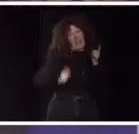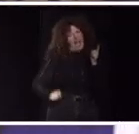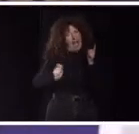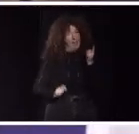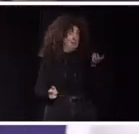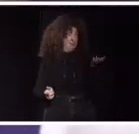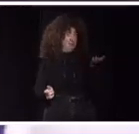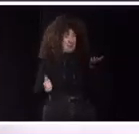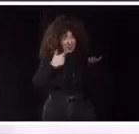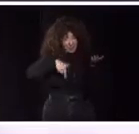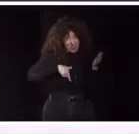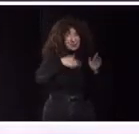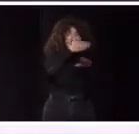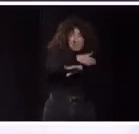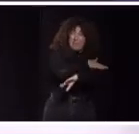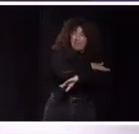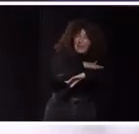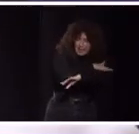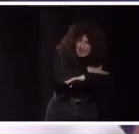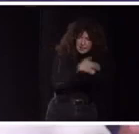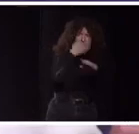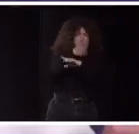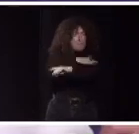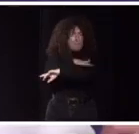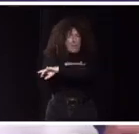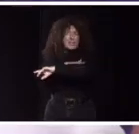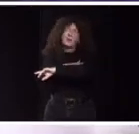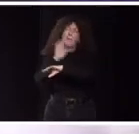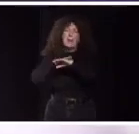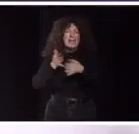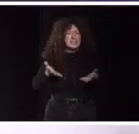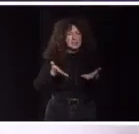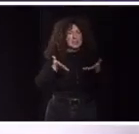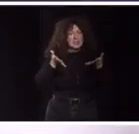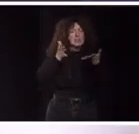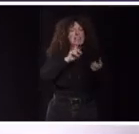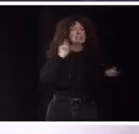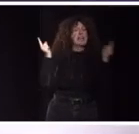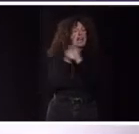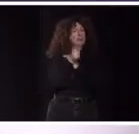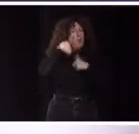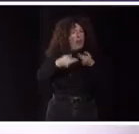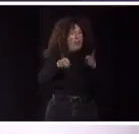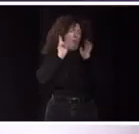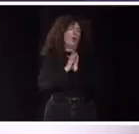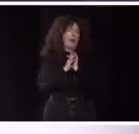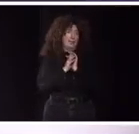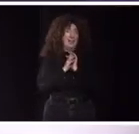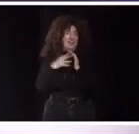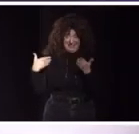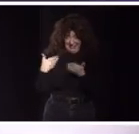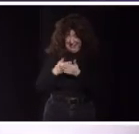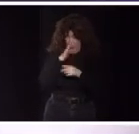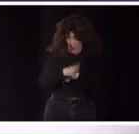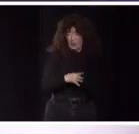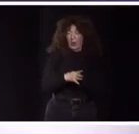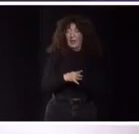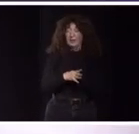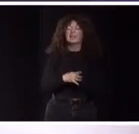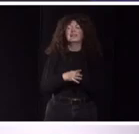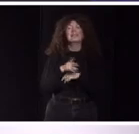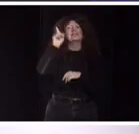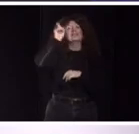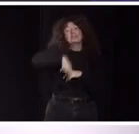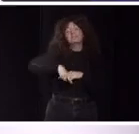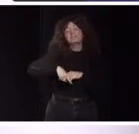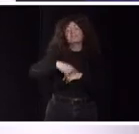estado en cada ministerio empujando las principales transformaciones democráticas de esta legislatura. Y de nuevo, haciendo